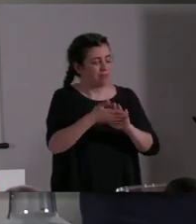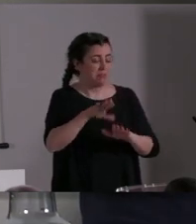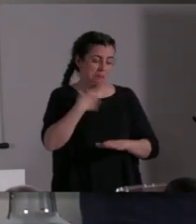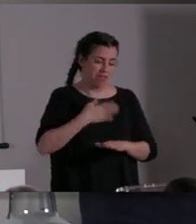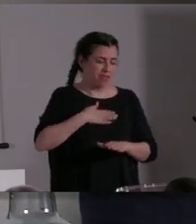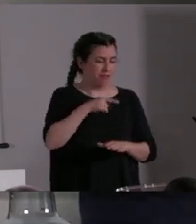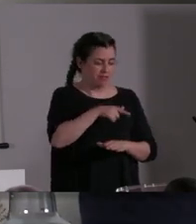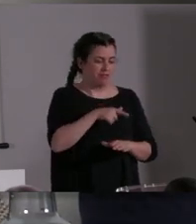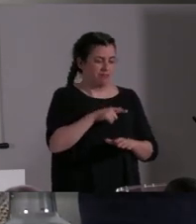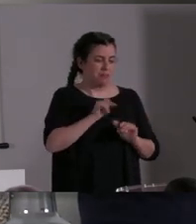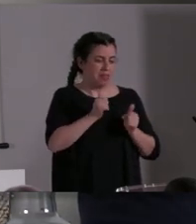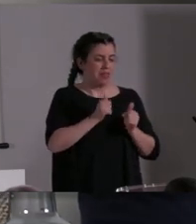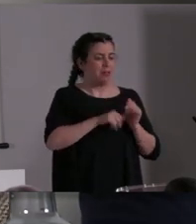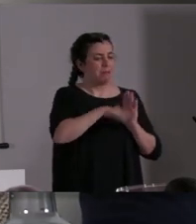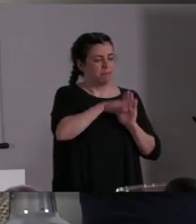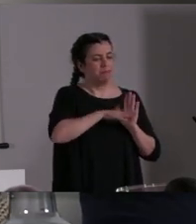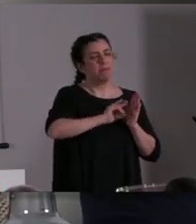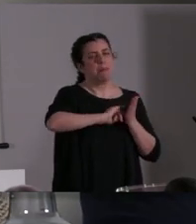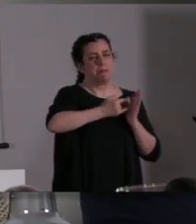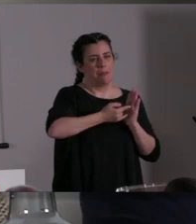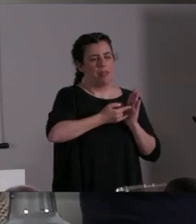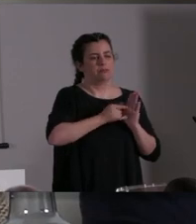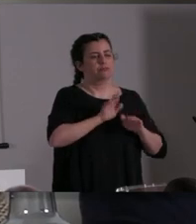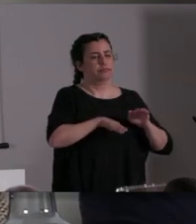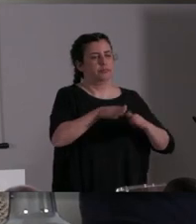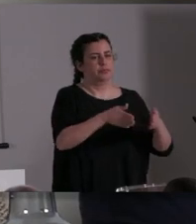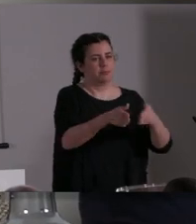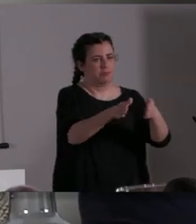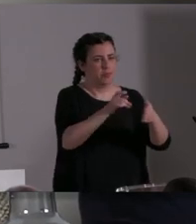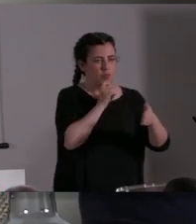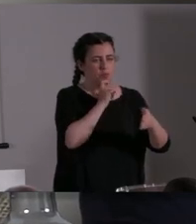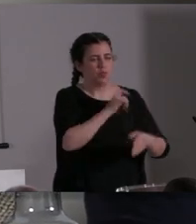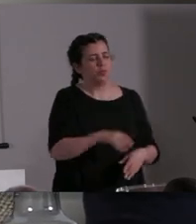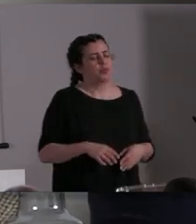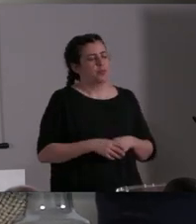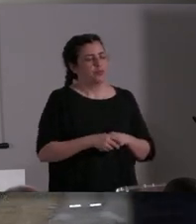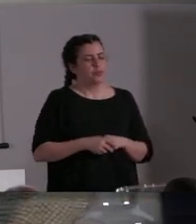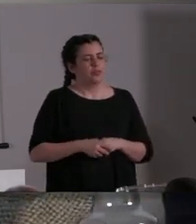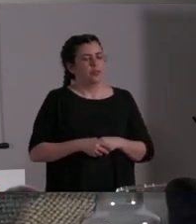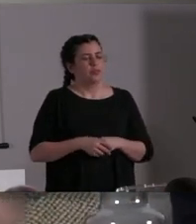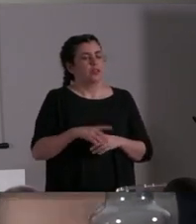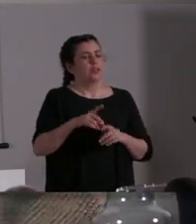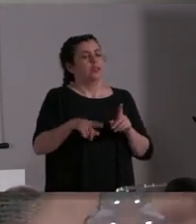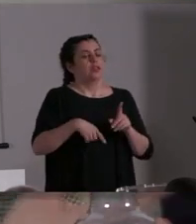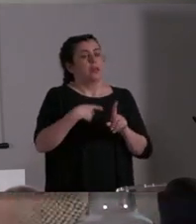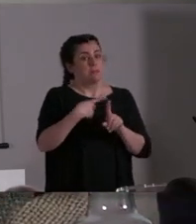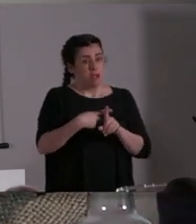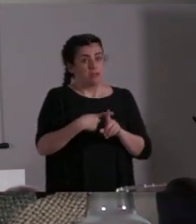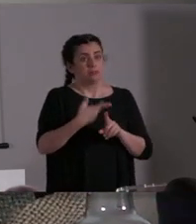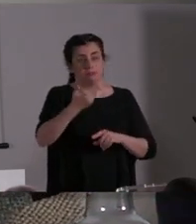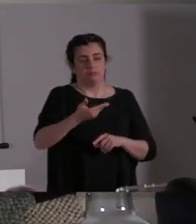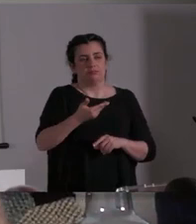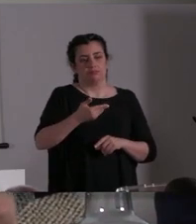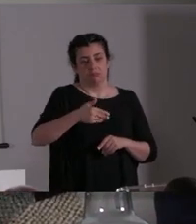hoja de ruta. Destacar además que también en los próximos meses, ya